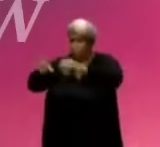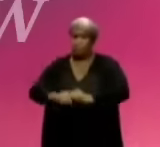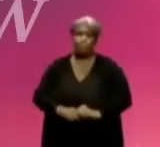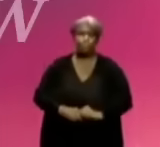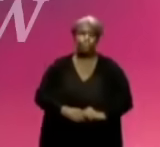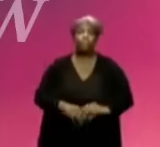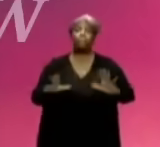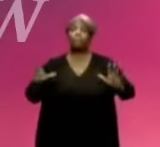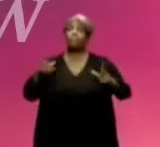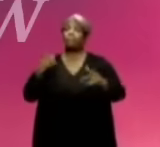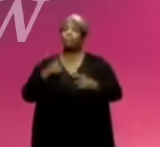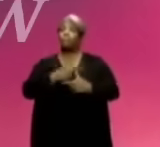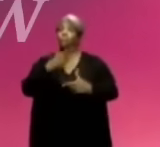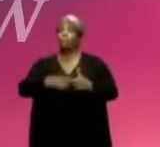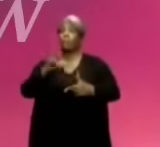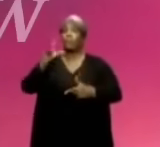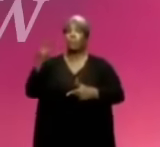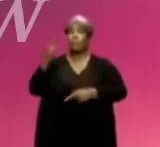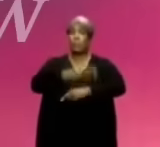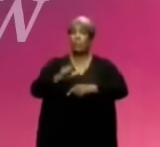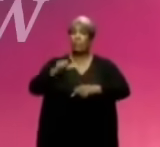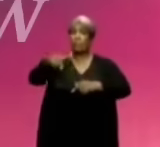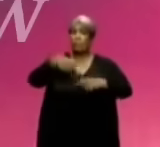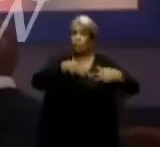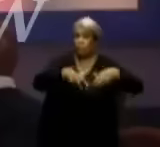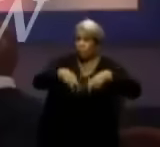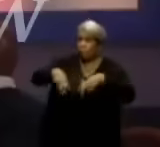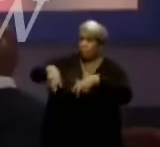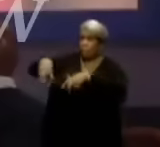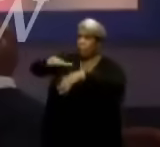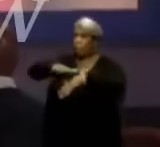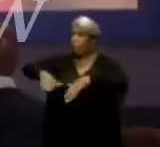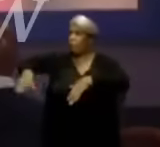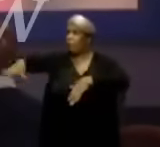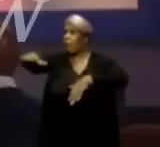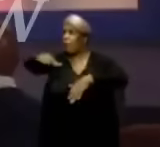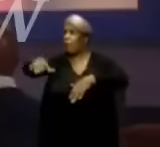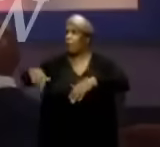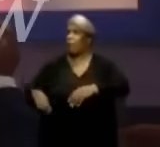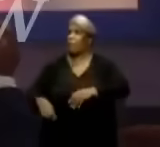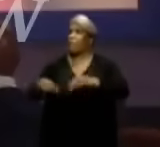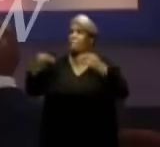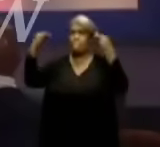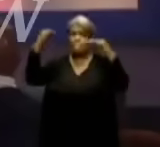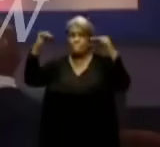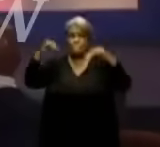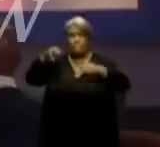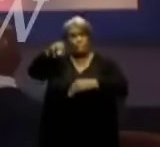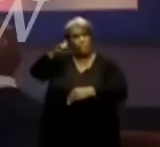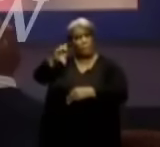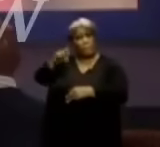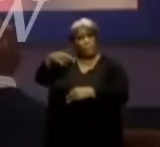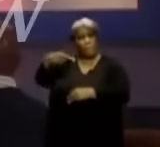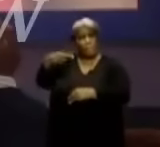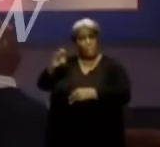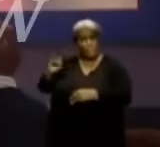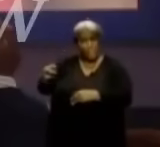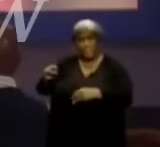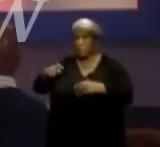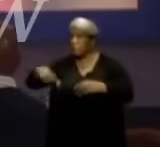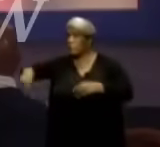Caminando desde Sabana de la Mar hasta Miches, yo vi toda la destrucción que tenía por el viento de